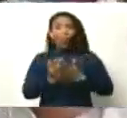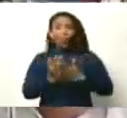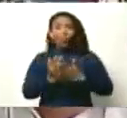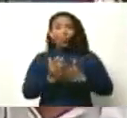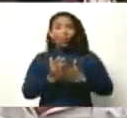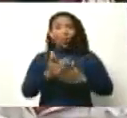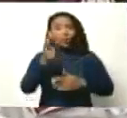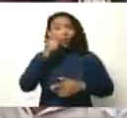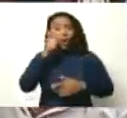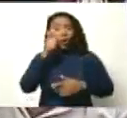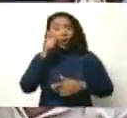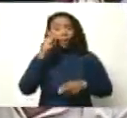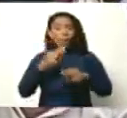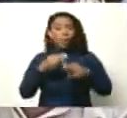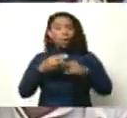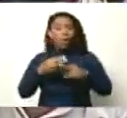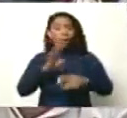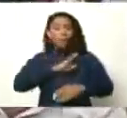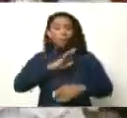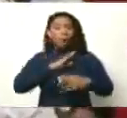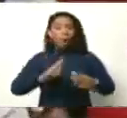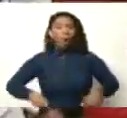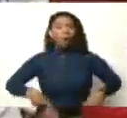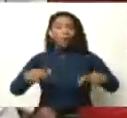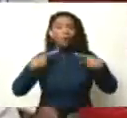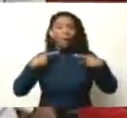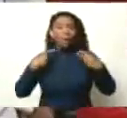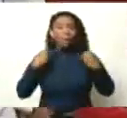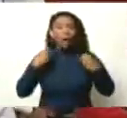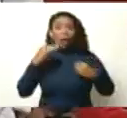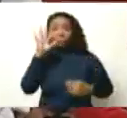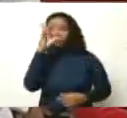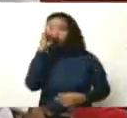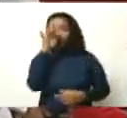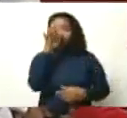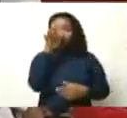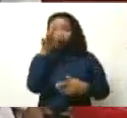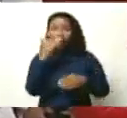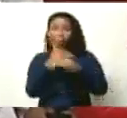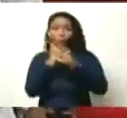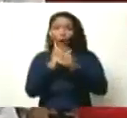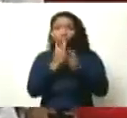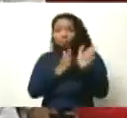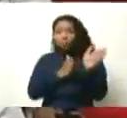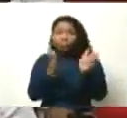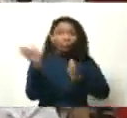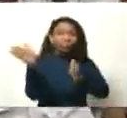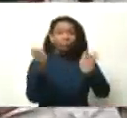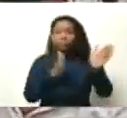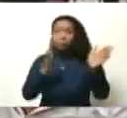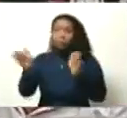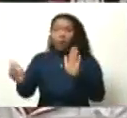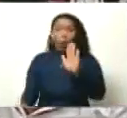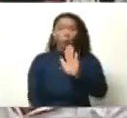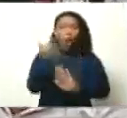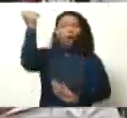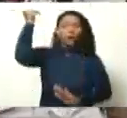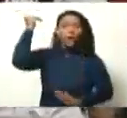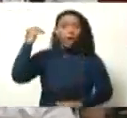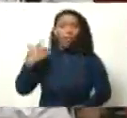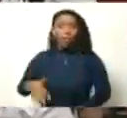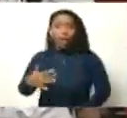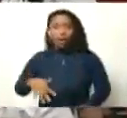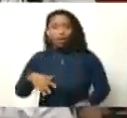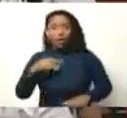seguridad y arriesgando su propia vida para burlar acciones que están reñidas con el derecho internacional,